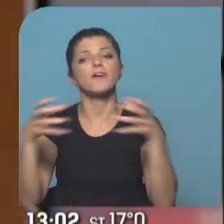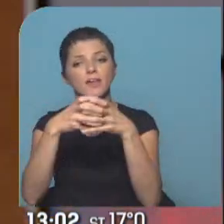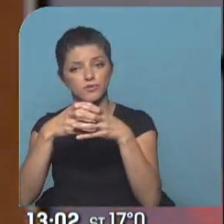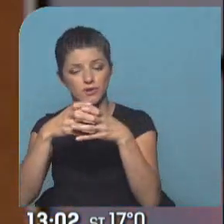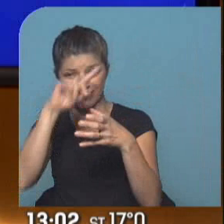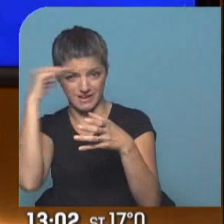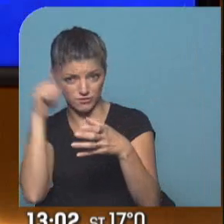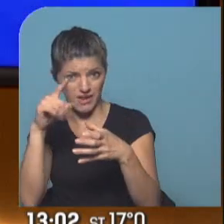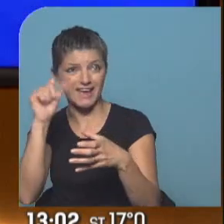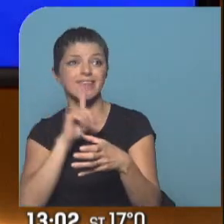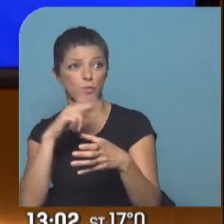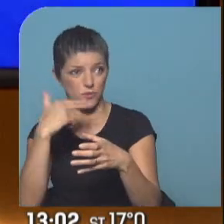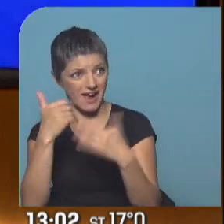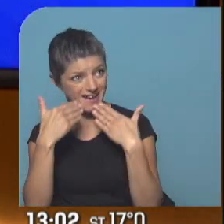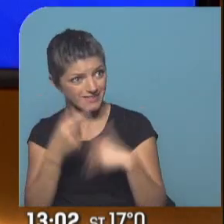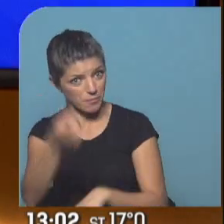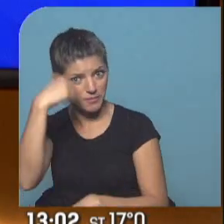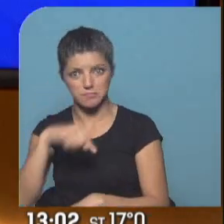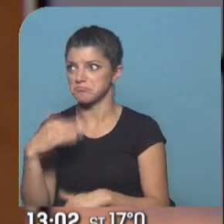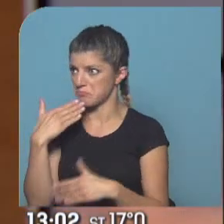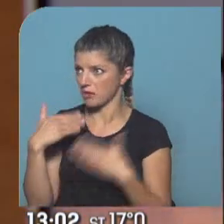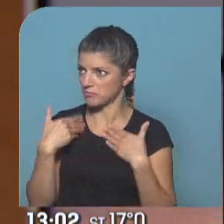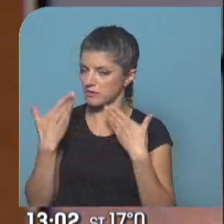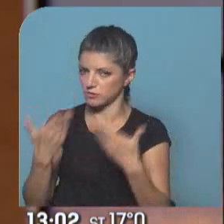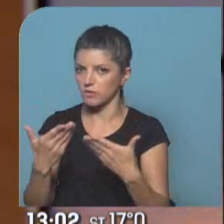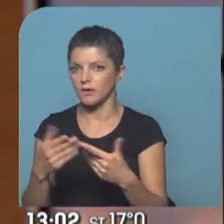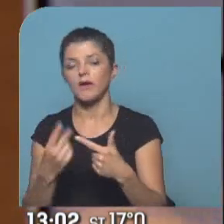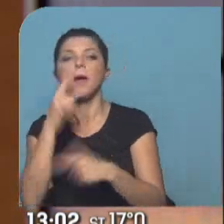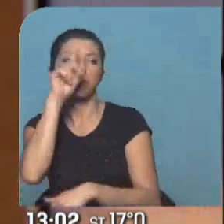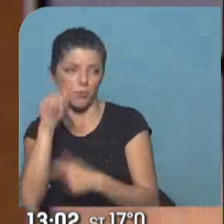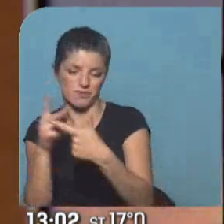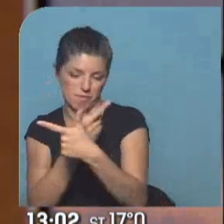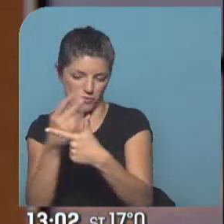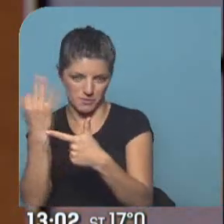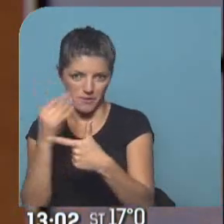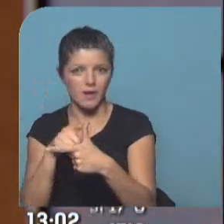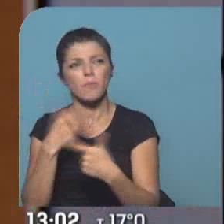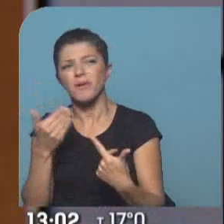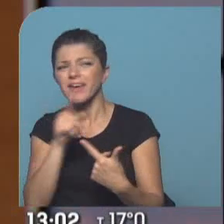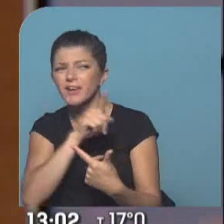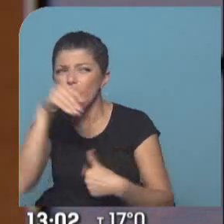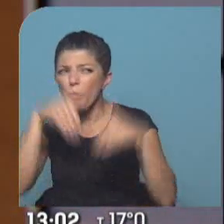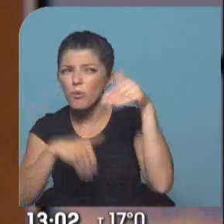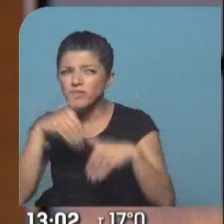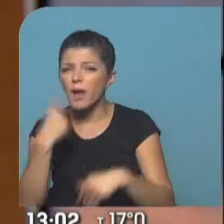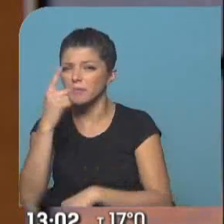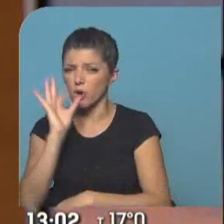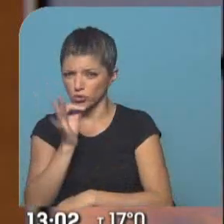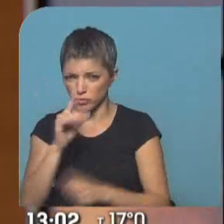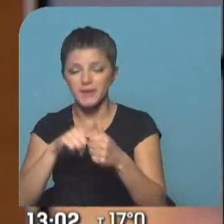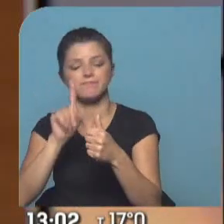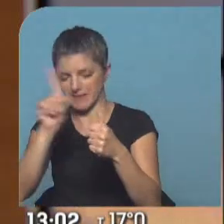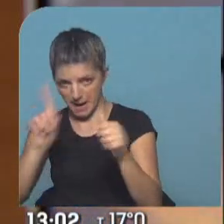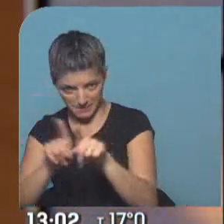Gracias por estar con nosotros. Gracias por invitarme. Una pregunta que son dos. ¿Puede pasar que no se vote el 1 de octubre? Y en esta